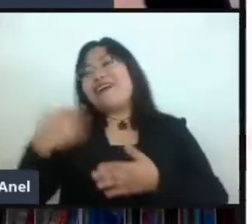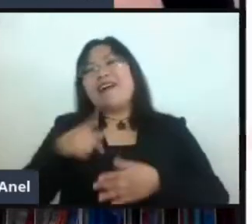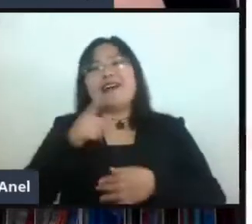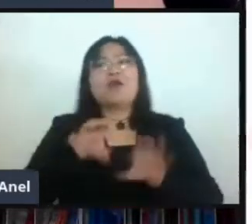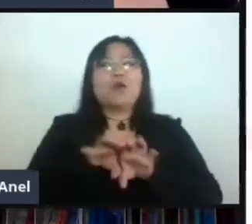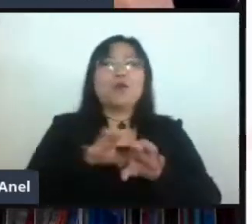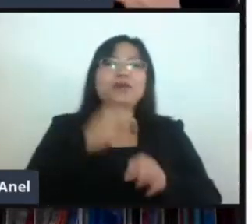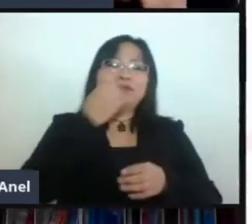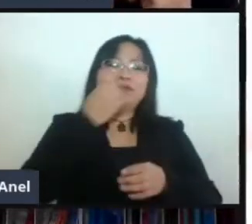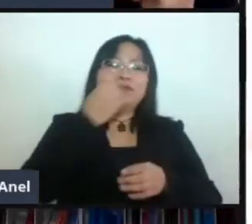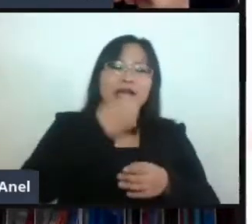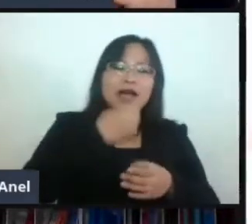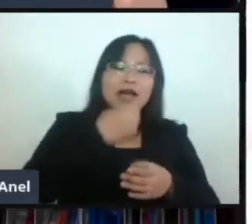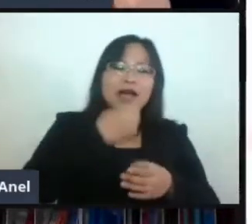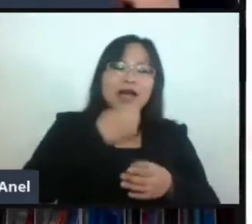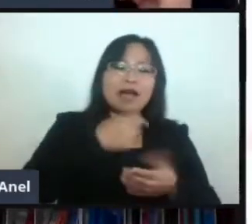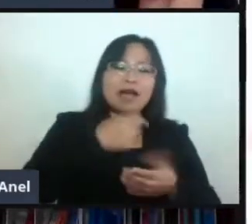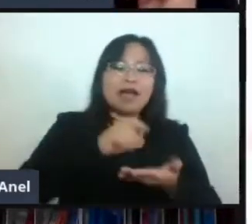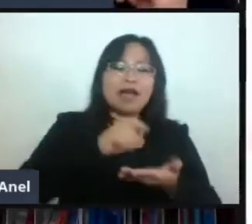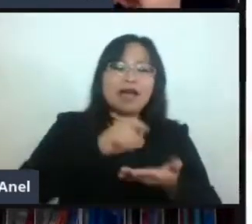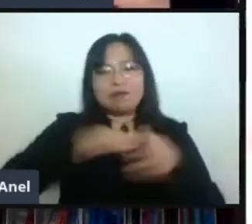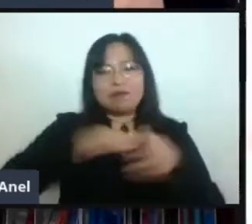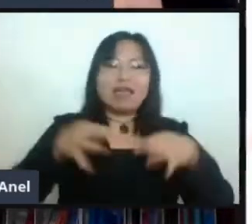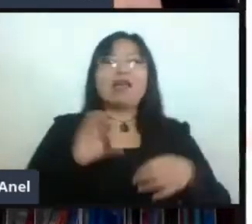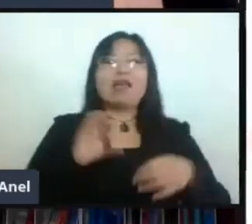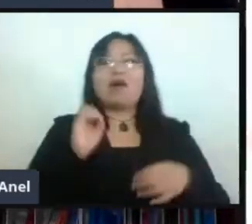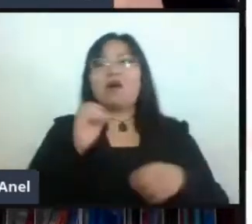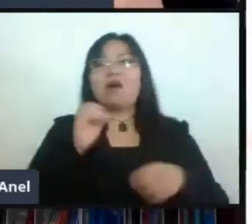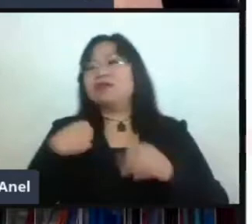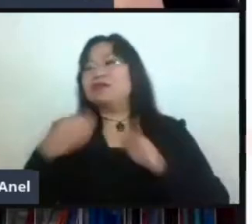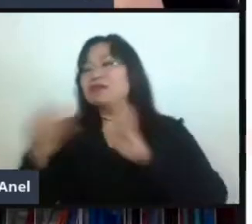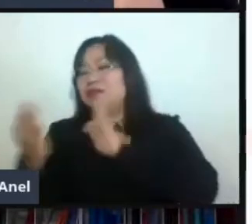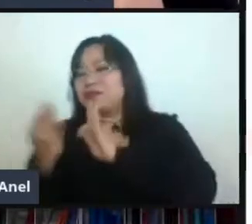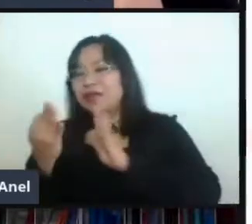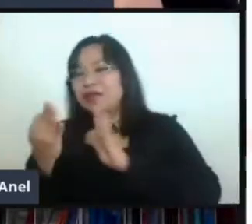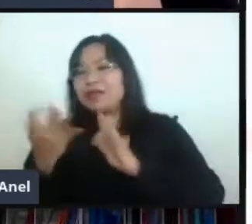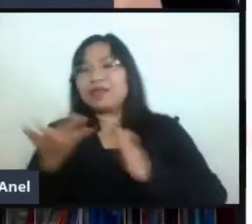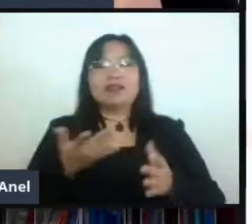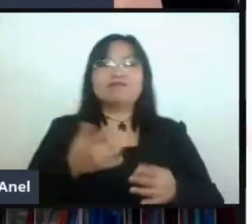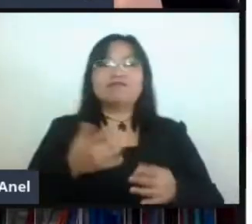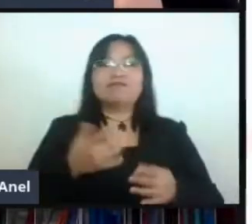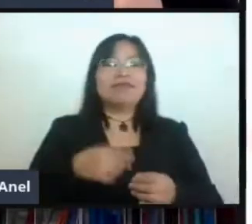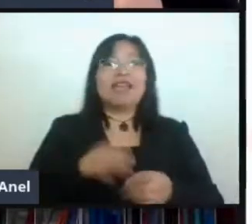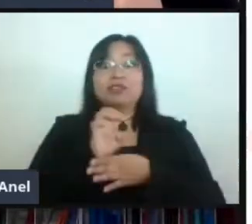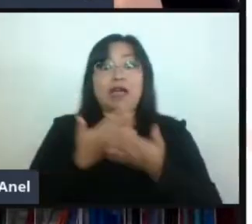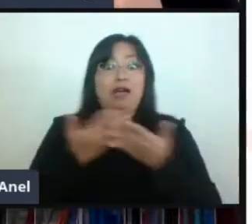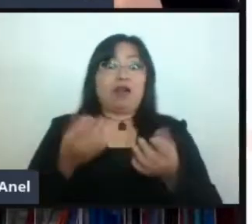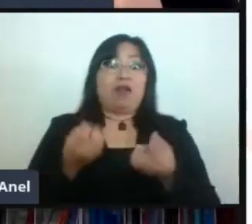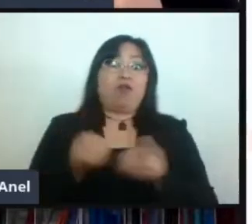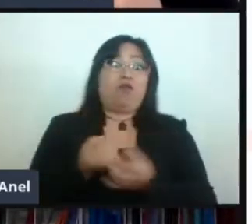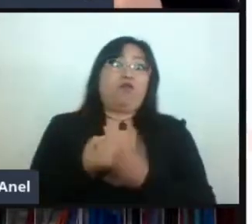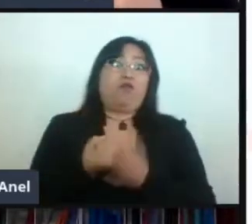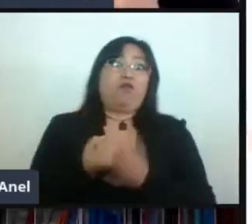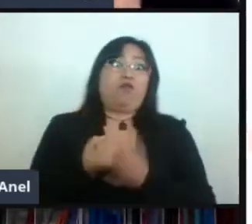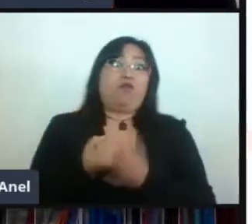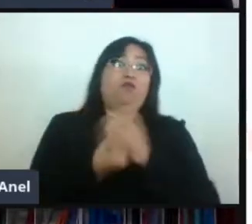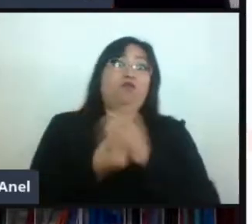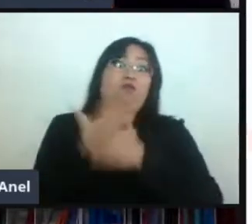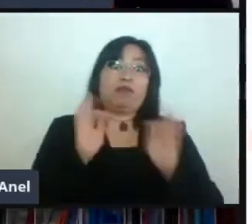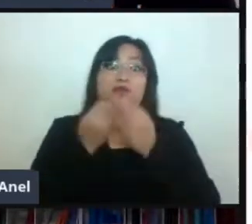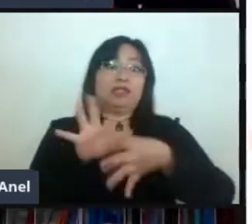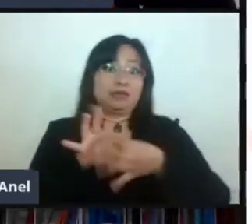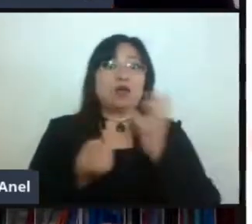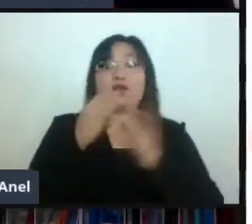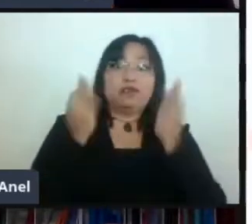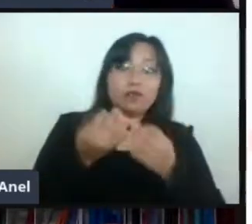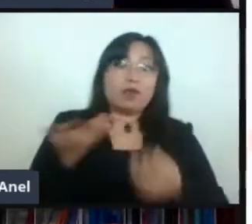en línea o si necesitamos nuevas formas de explicación de los propósitos y de las formas de evaluación. Creo que esas